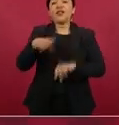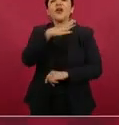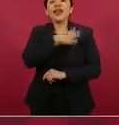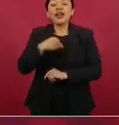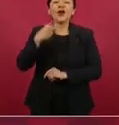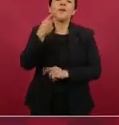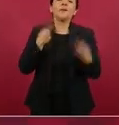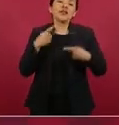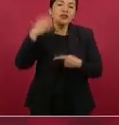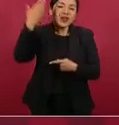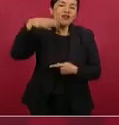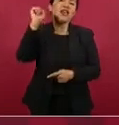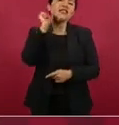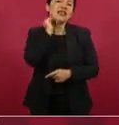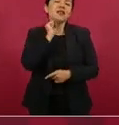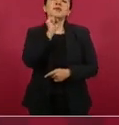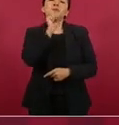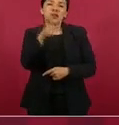estuvo también en la corte,